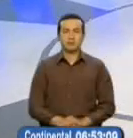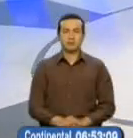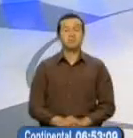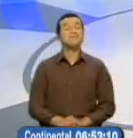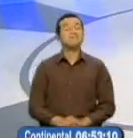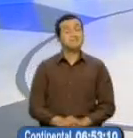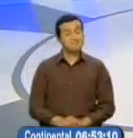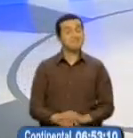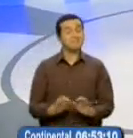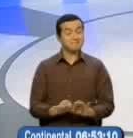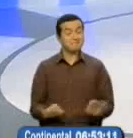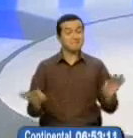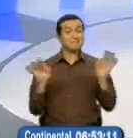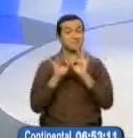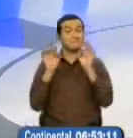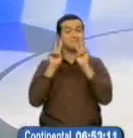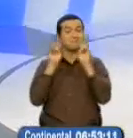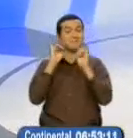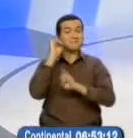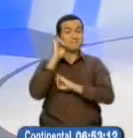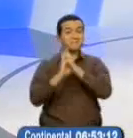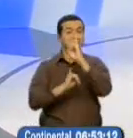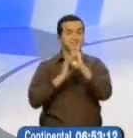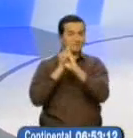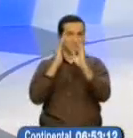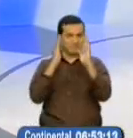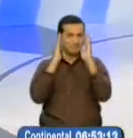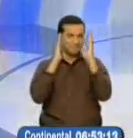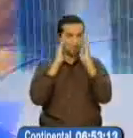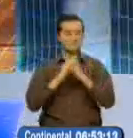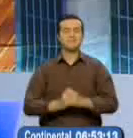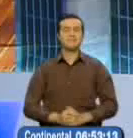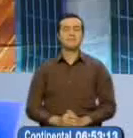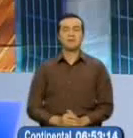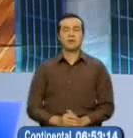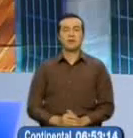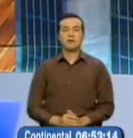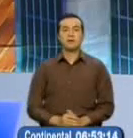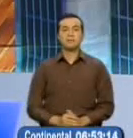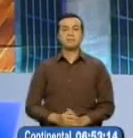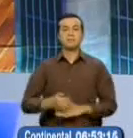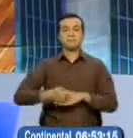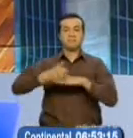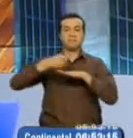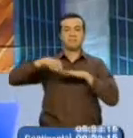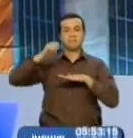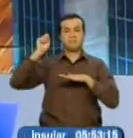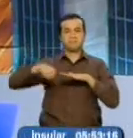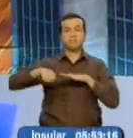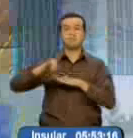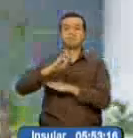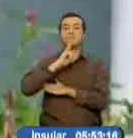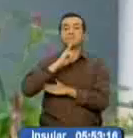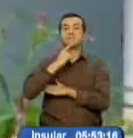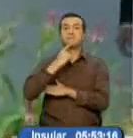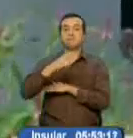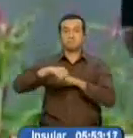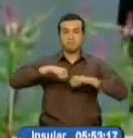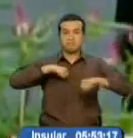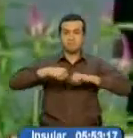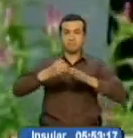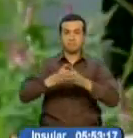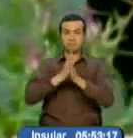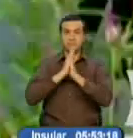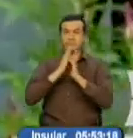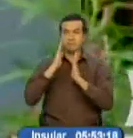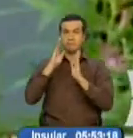De inmediato lo más importante del acontecer internacional, preste mucha atención. Le contamos que la Corte Suprema de Estados Unidos admitió a trámite la solicitud de